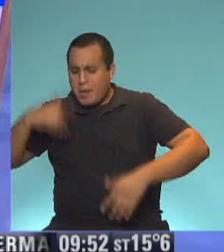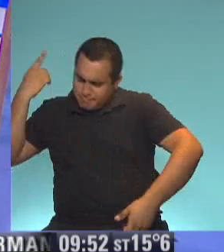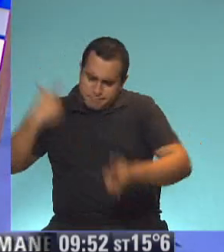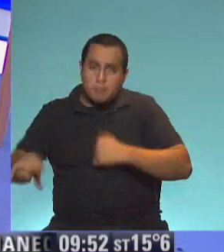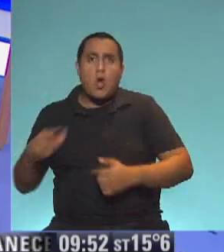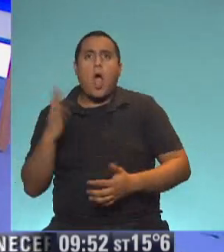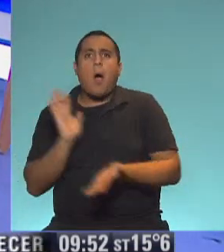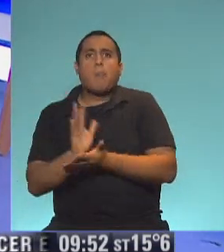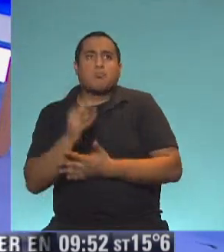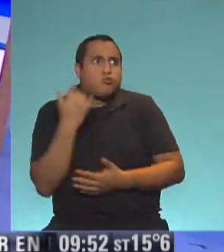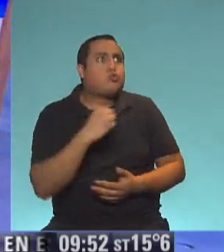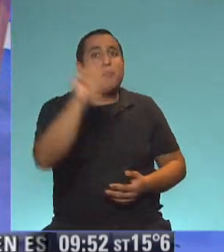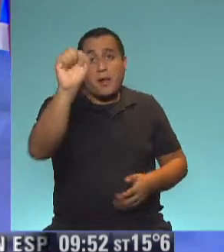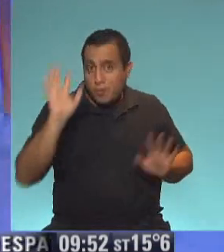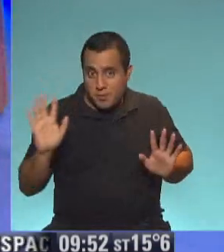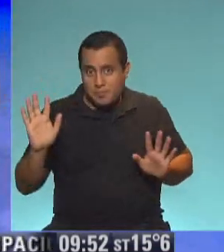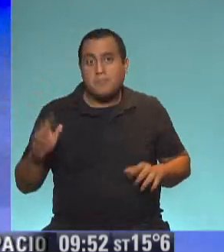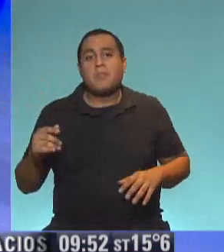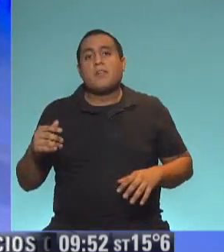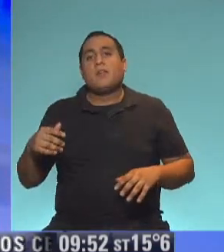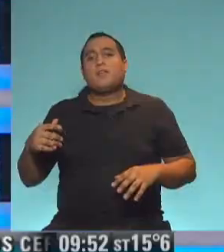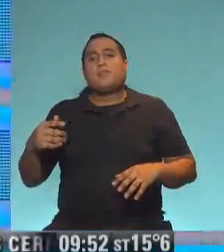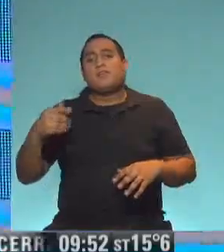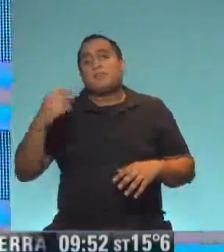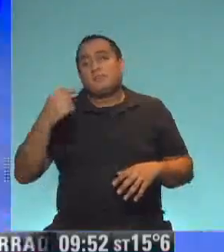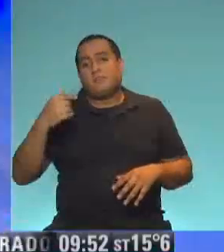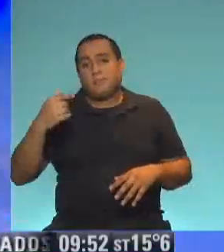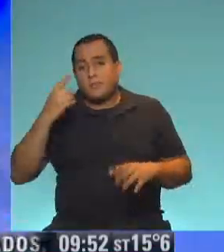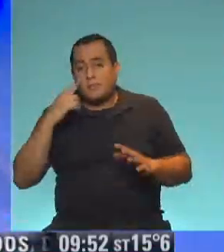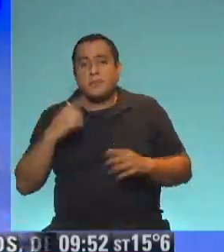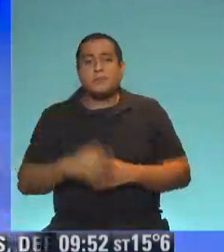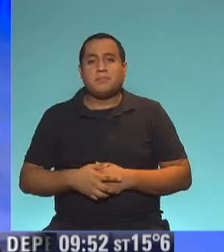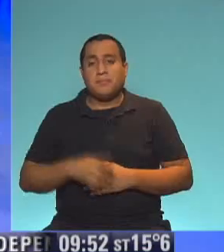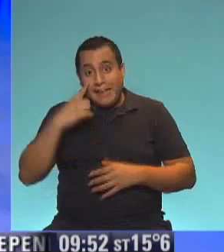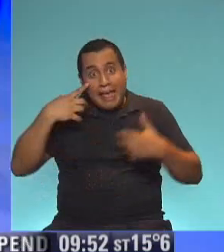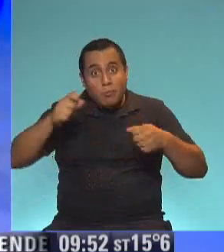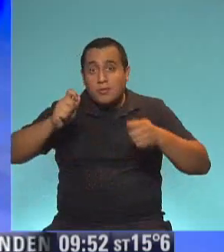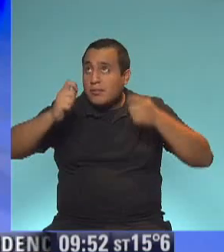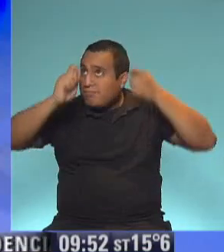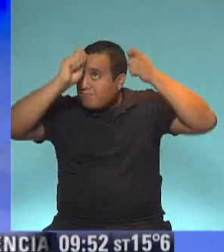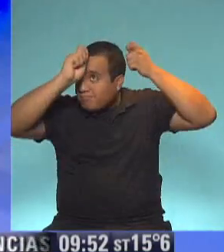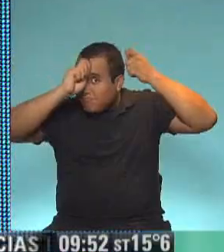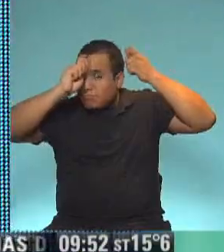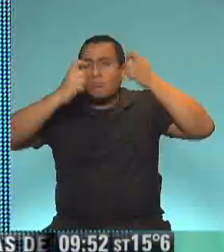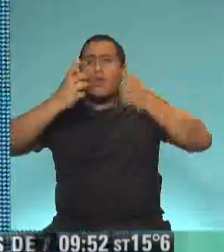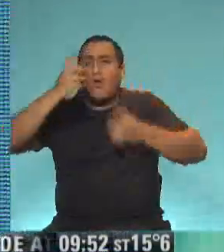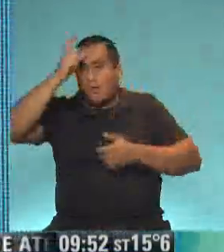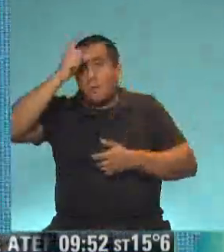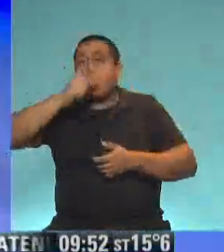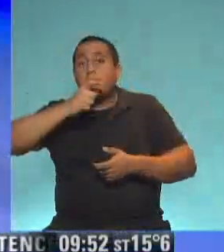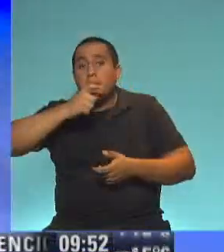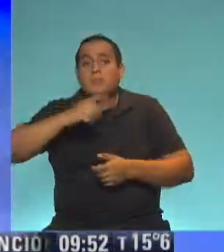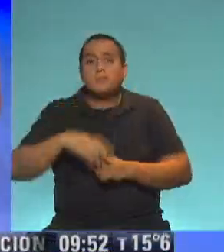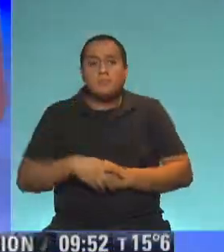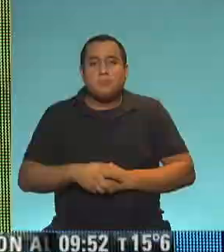de bombero. ¡Qué espectacular! Yo voy a jugar a que soy un Mirá oficinista. Que encontré. ¡Cascos de bomberas! Que se transforma en un